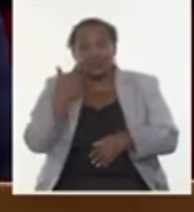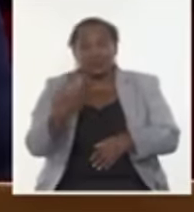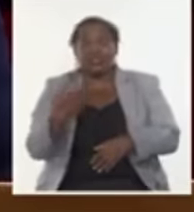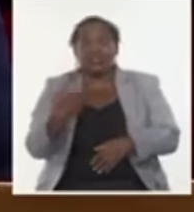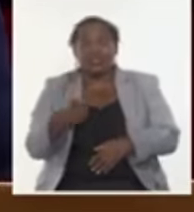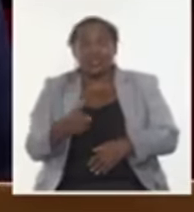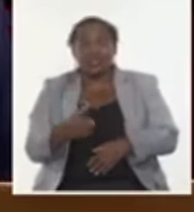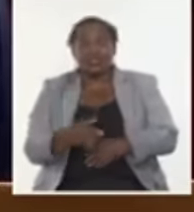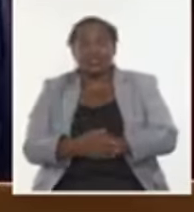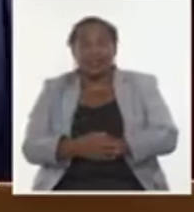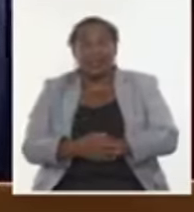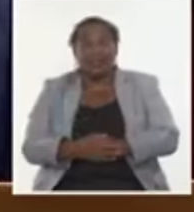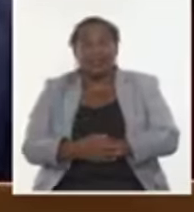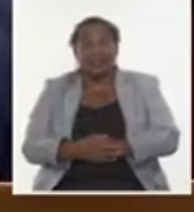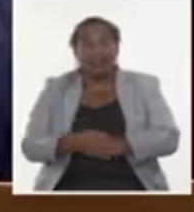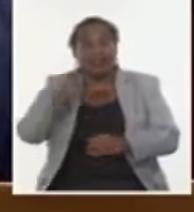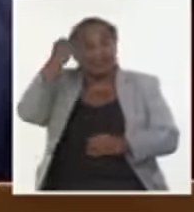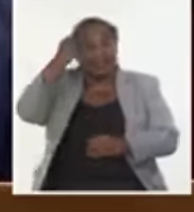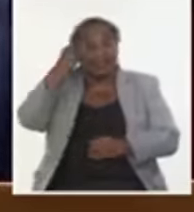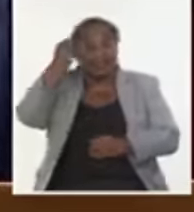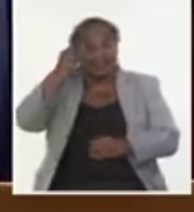importancia